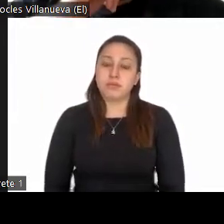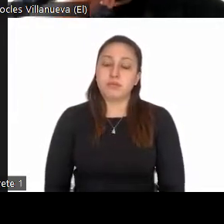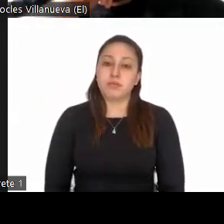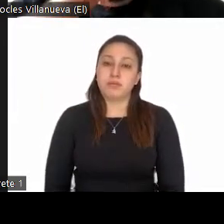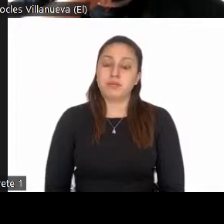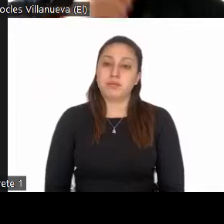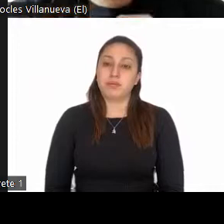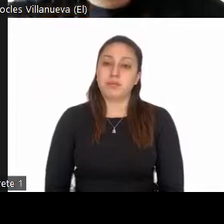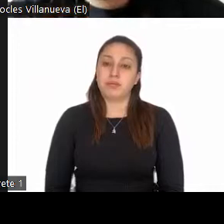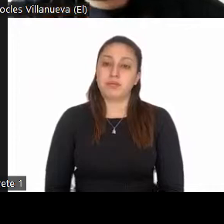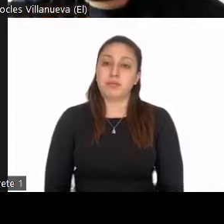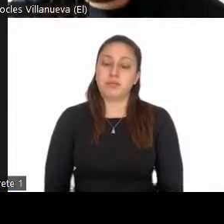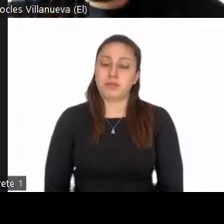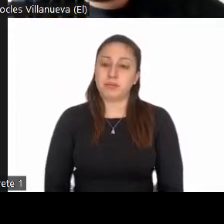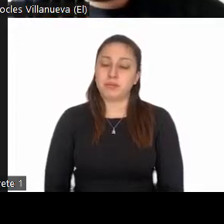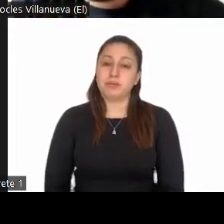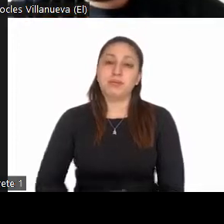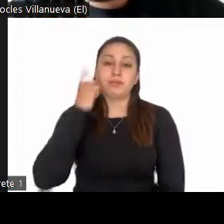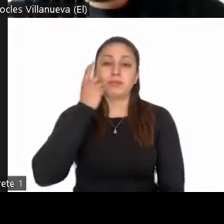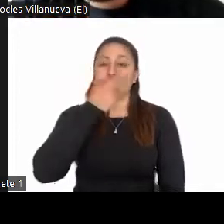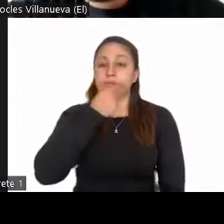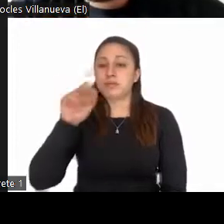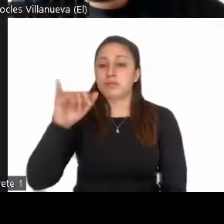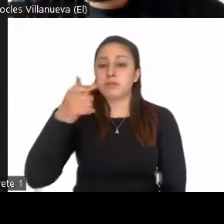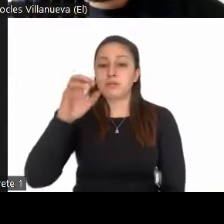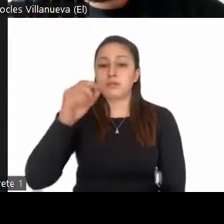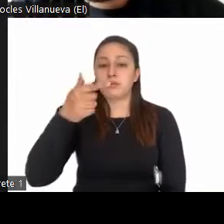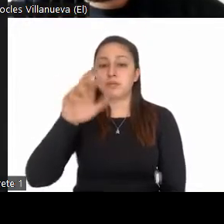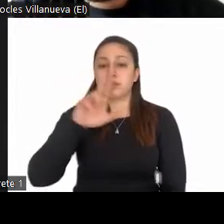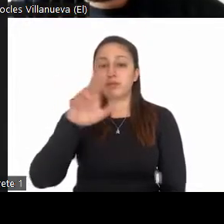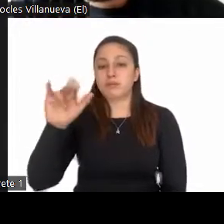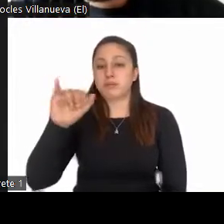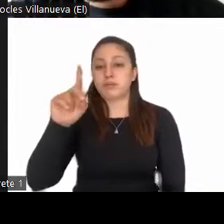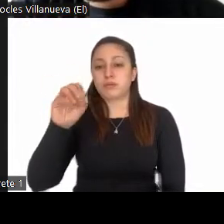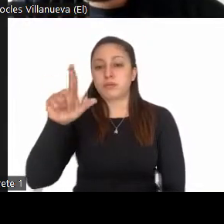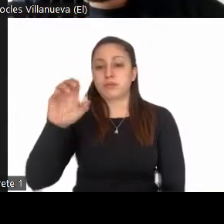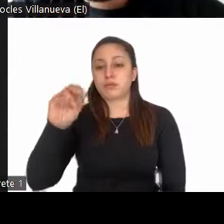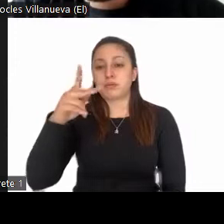diputada. Diputado Diego Orlando Garrido López.